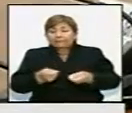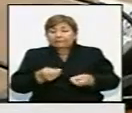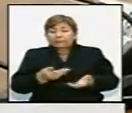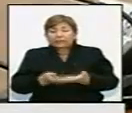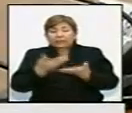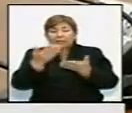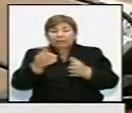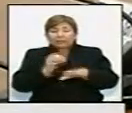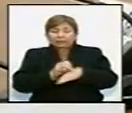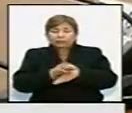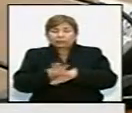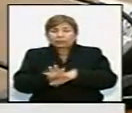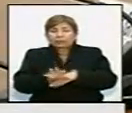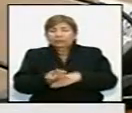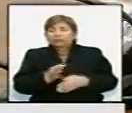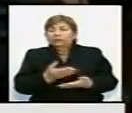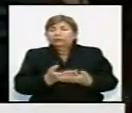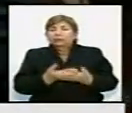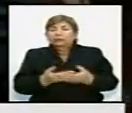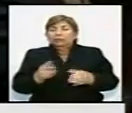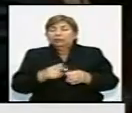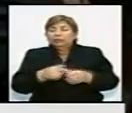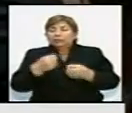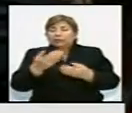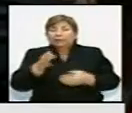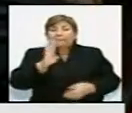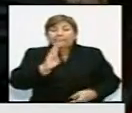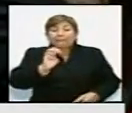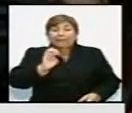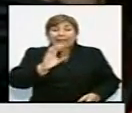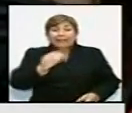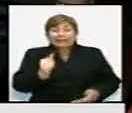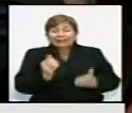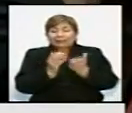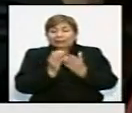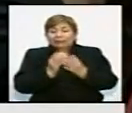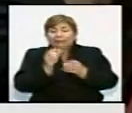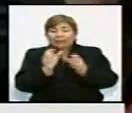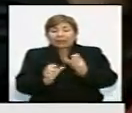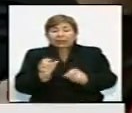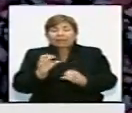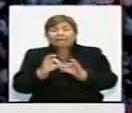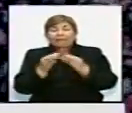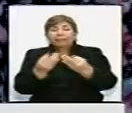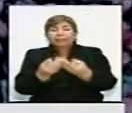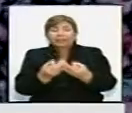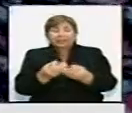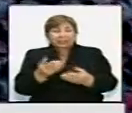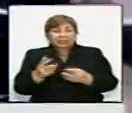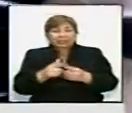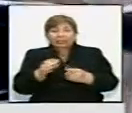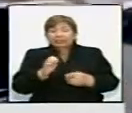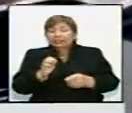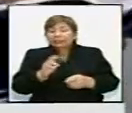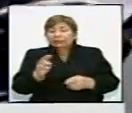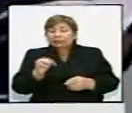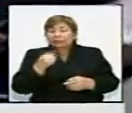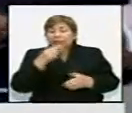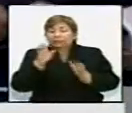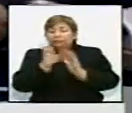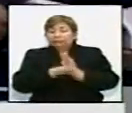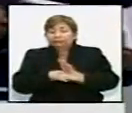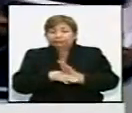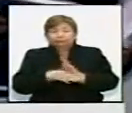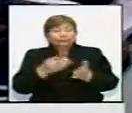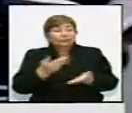dar mayor fluidez e inclusión en el otorgamiento de becas educativas para las víctimas y familiares del terrorismo, así como recortar las